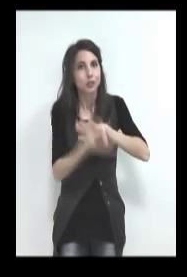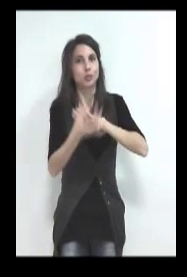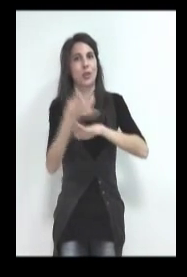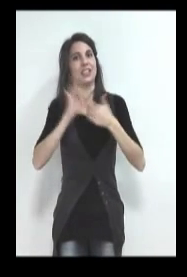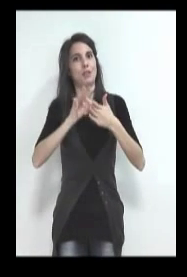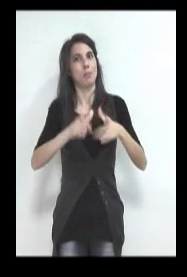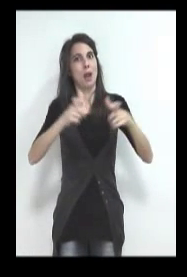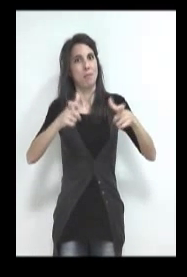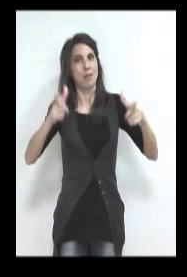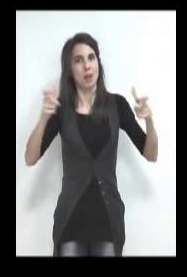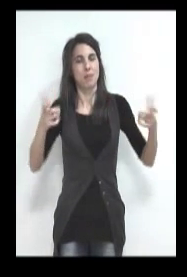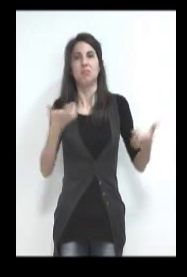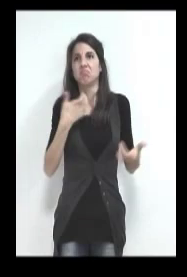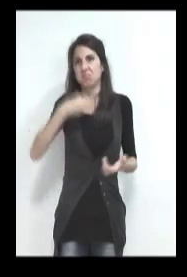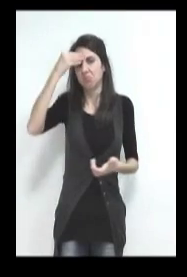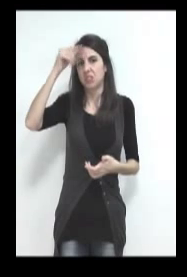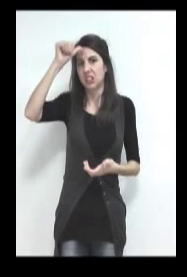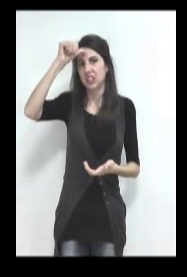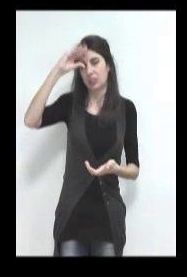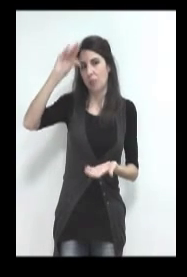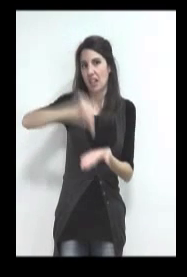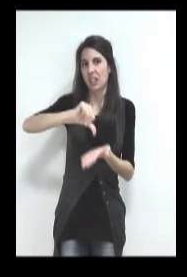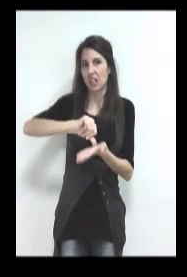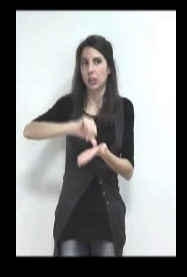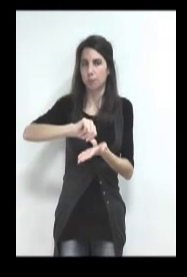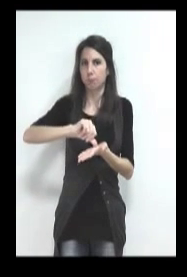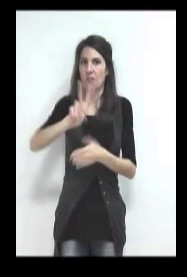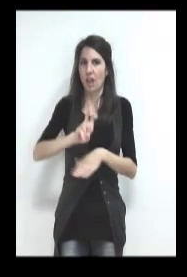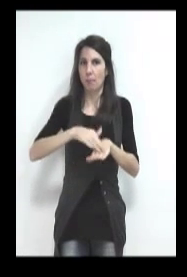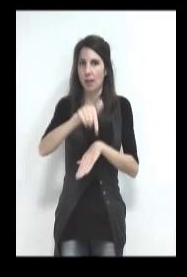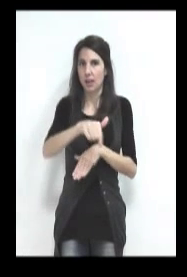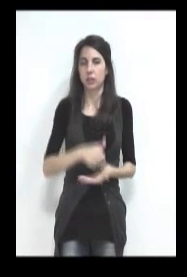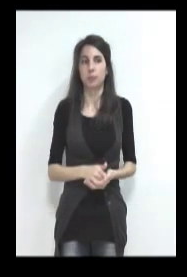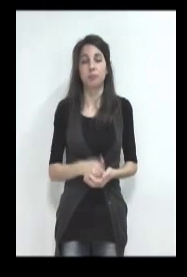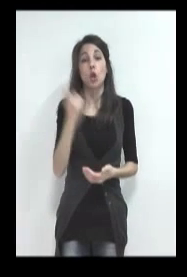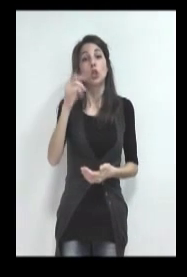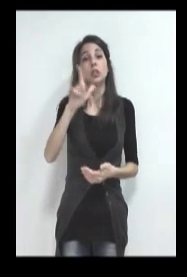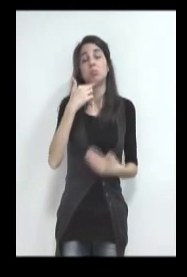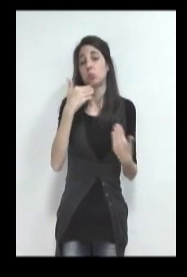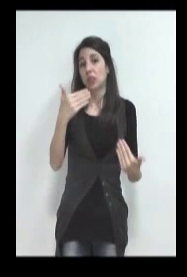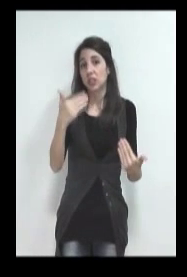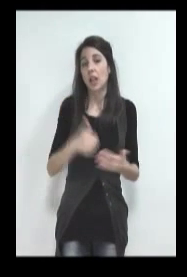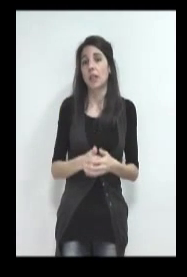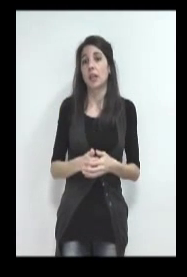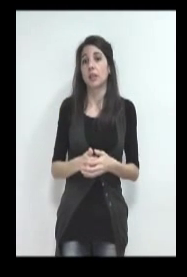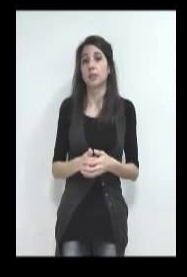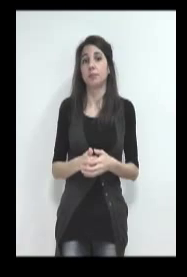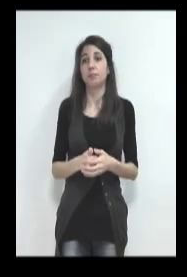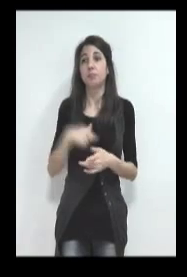dinero. Y en este caso las Smart Cities yo creo que tienen mucho que decir. Muchísimas gracias. Saturnino, ¿querías añadir algo?